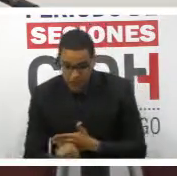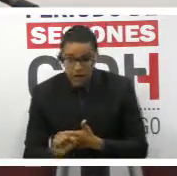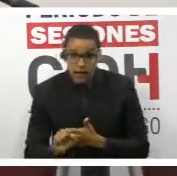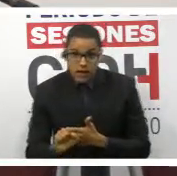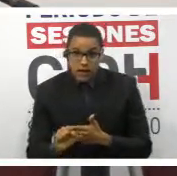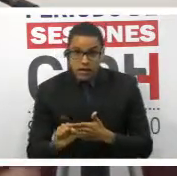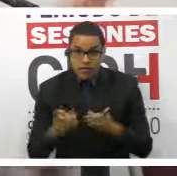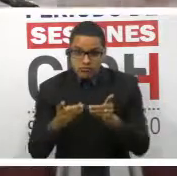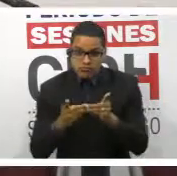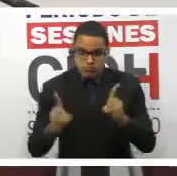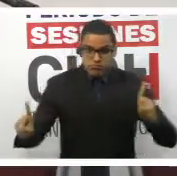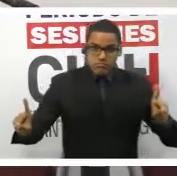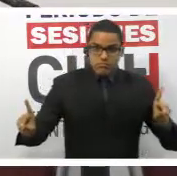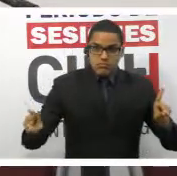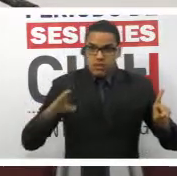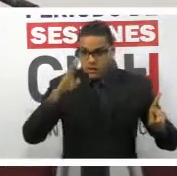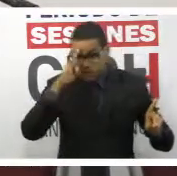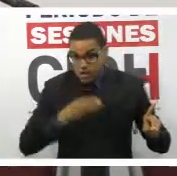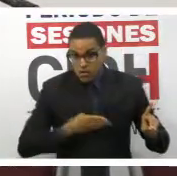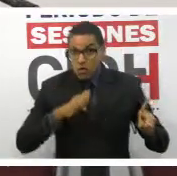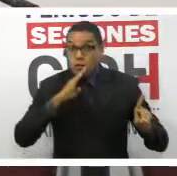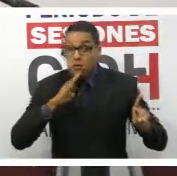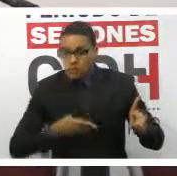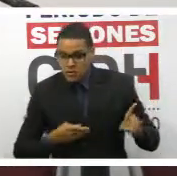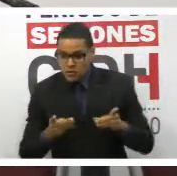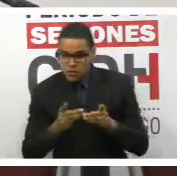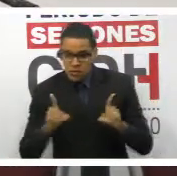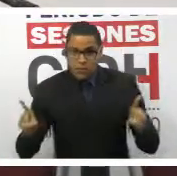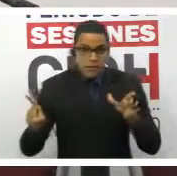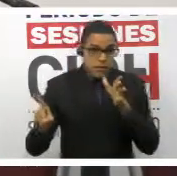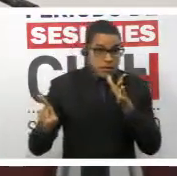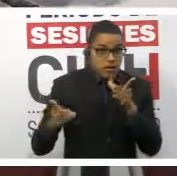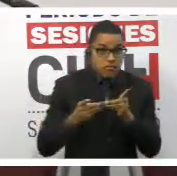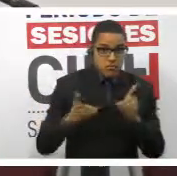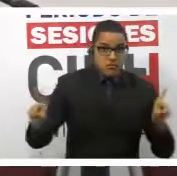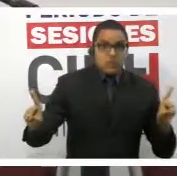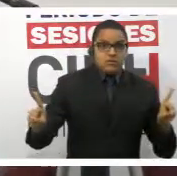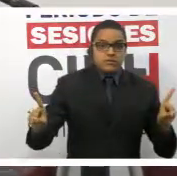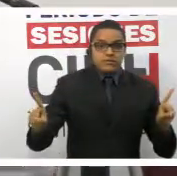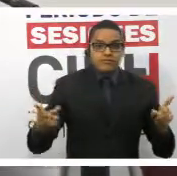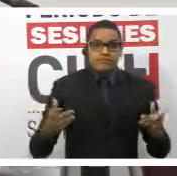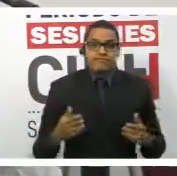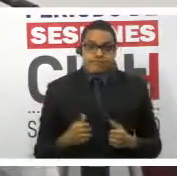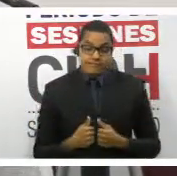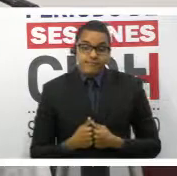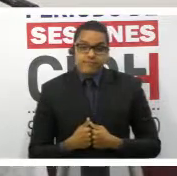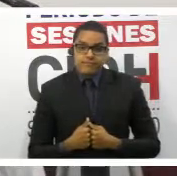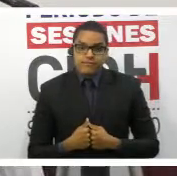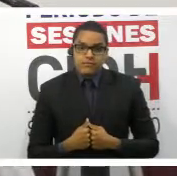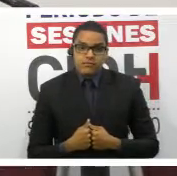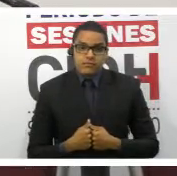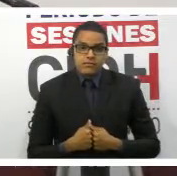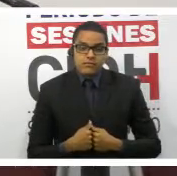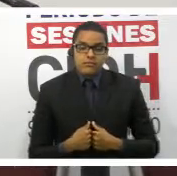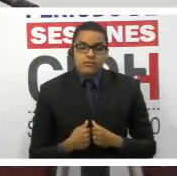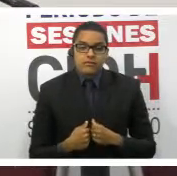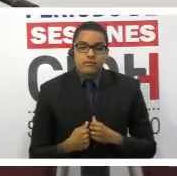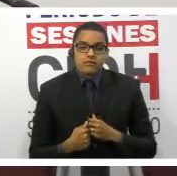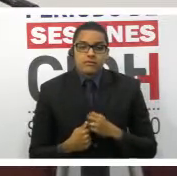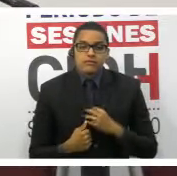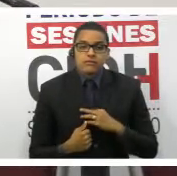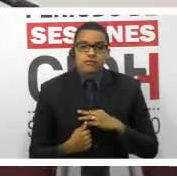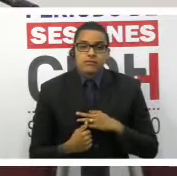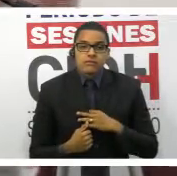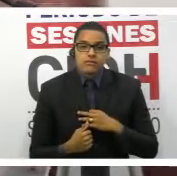de niñas y niñas un poco el caso ese de marisa que les dejaba y digamos registrado es un caso digamos